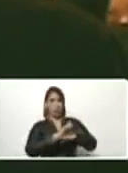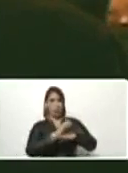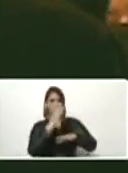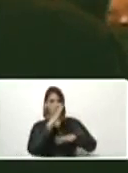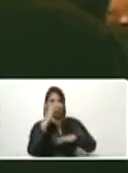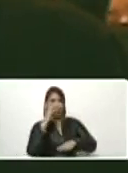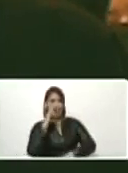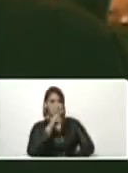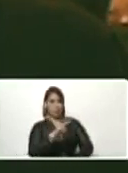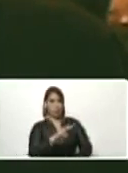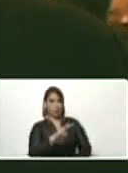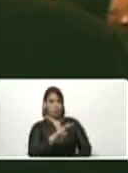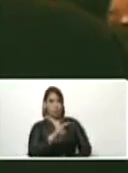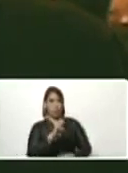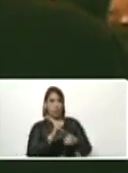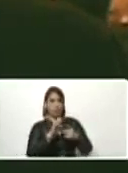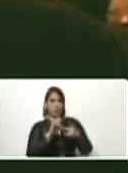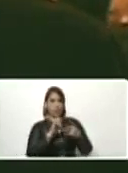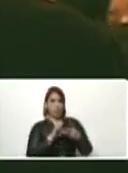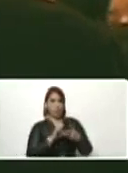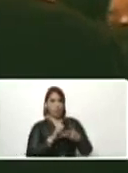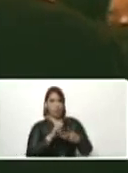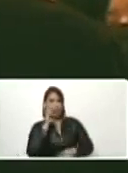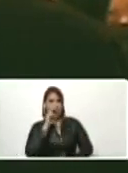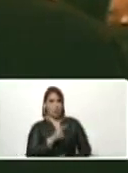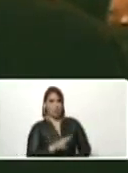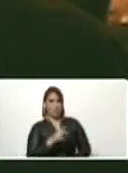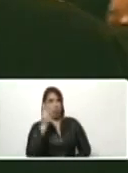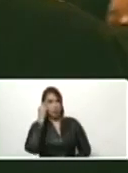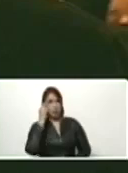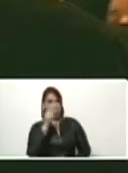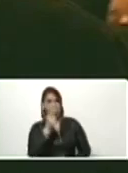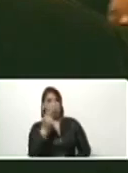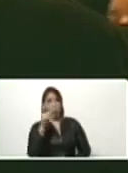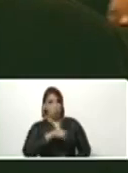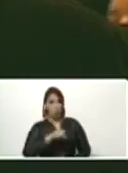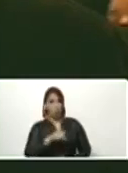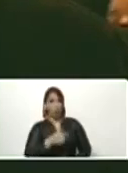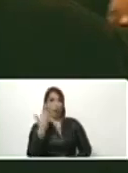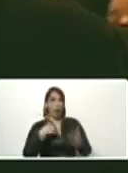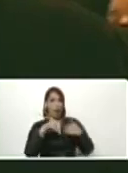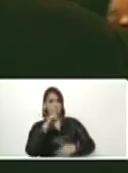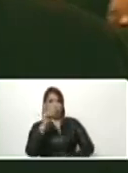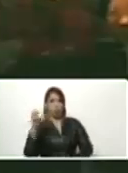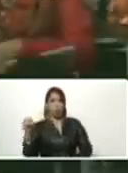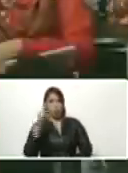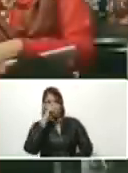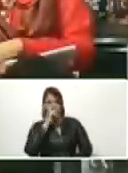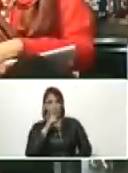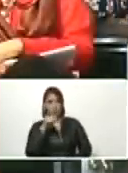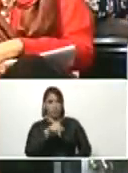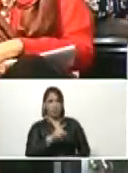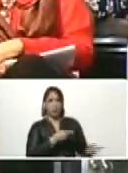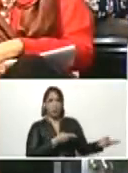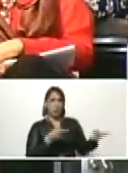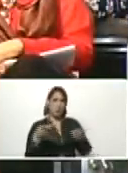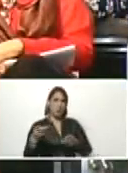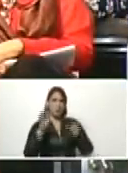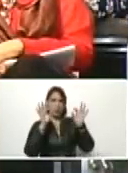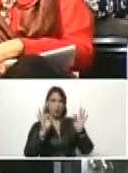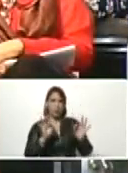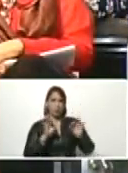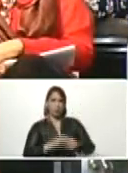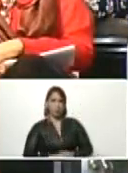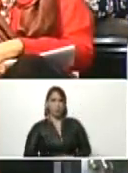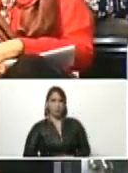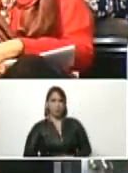visión estratégica que se materializó tal día como hoy, hace 200 años, y es una invitación cordial